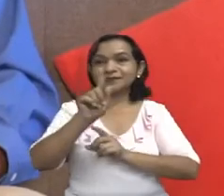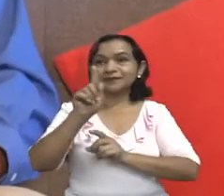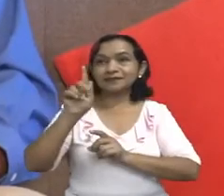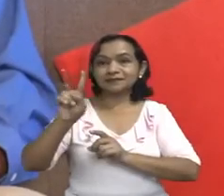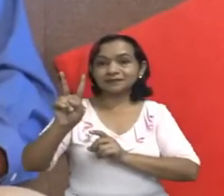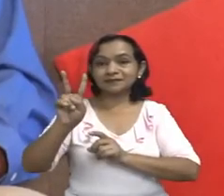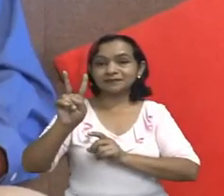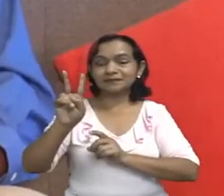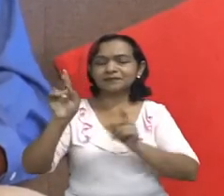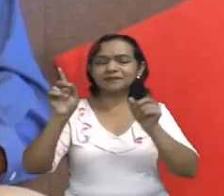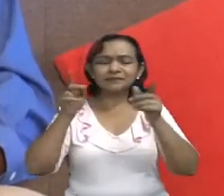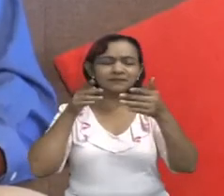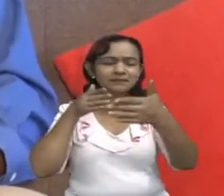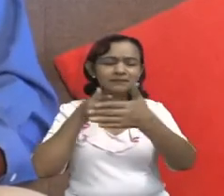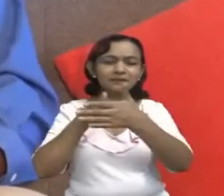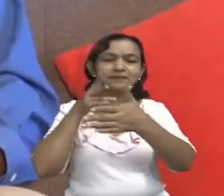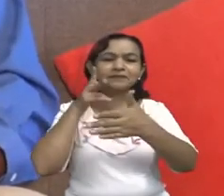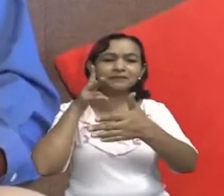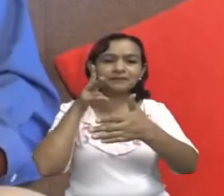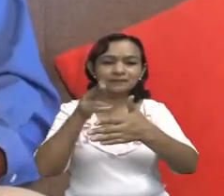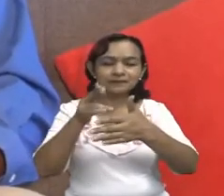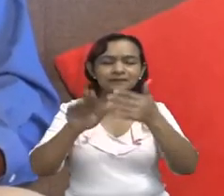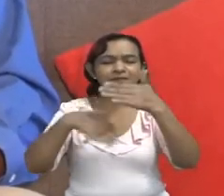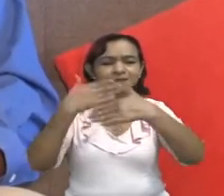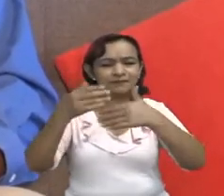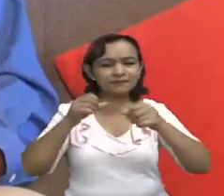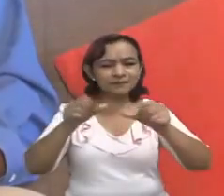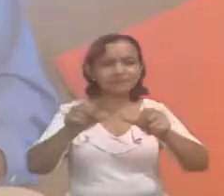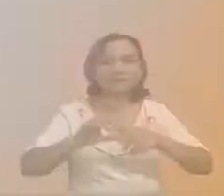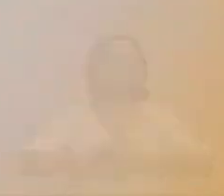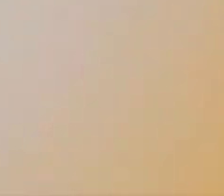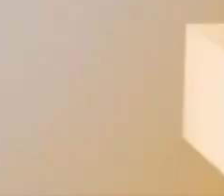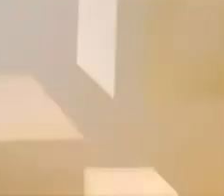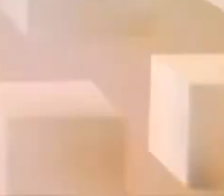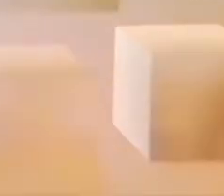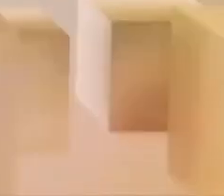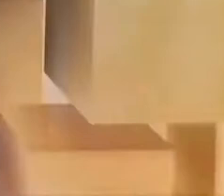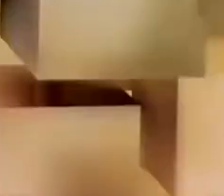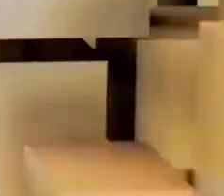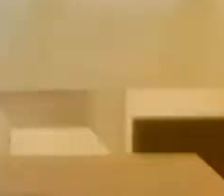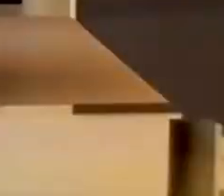una brevísima pausa y ya volvemos.